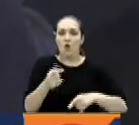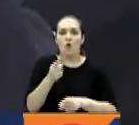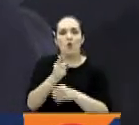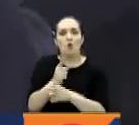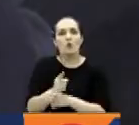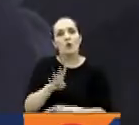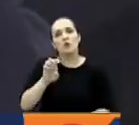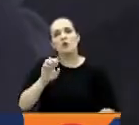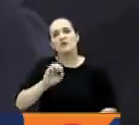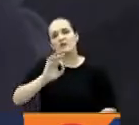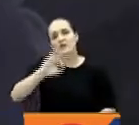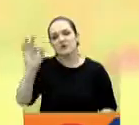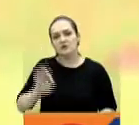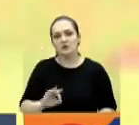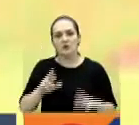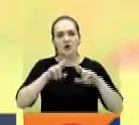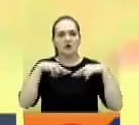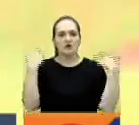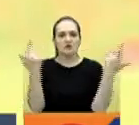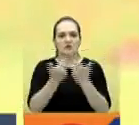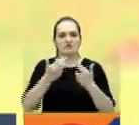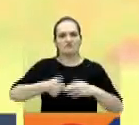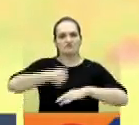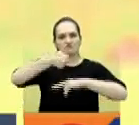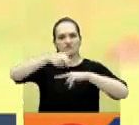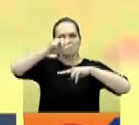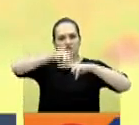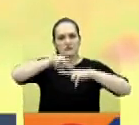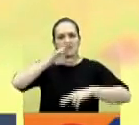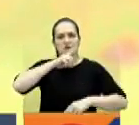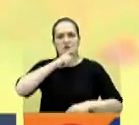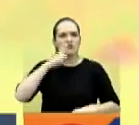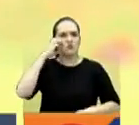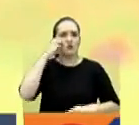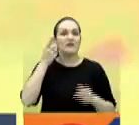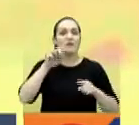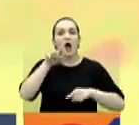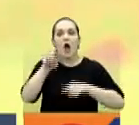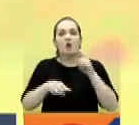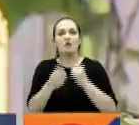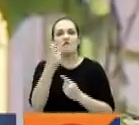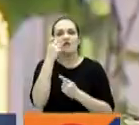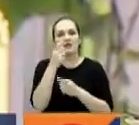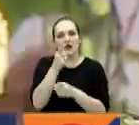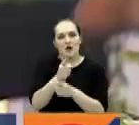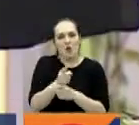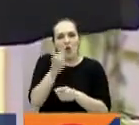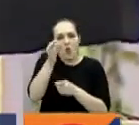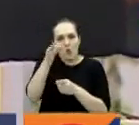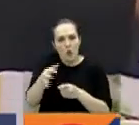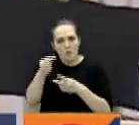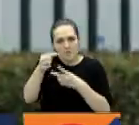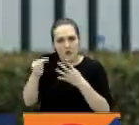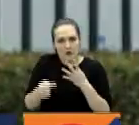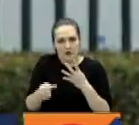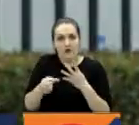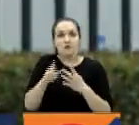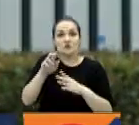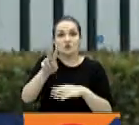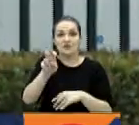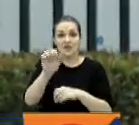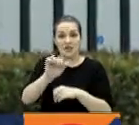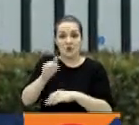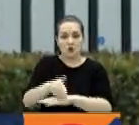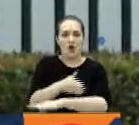reunión encabezada por el primer mandatario también se habló de los objetivos no cumplidos que serían ejecutados antes del 7 de agosto el